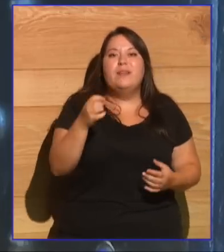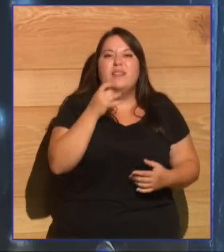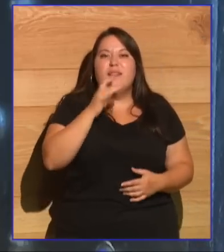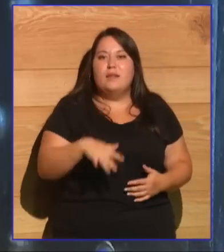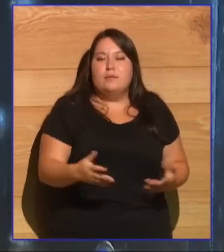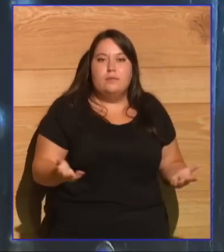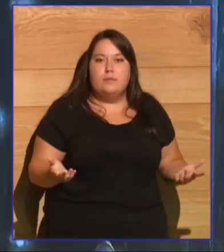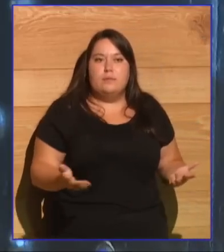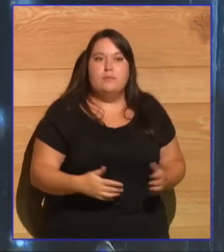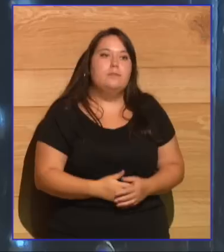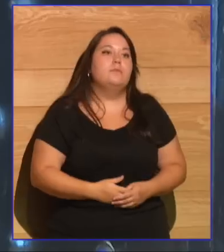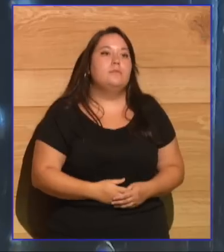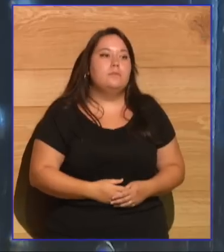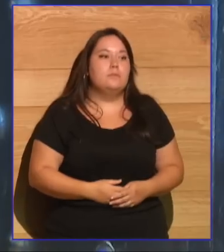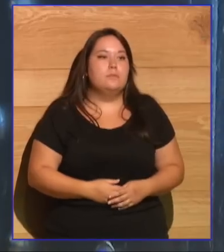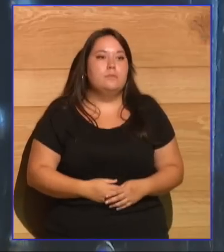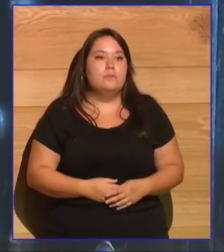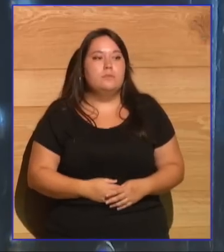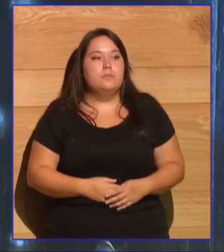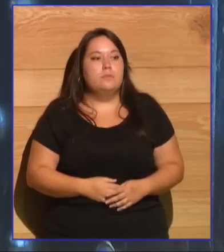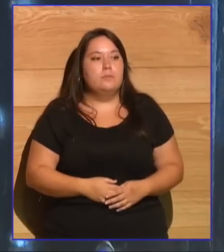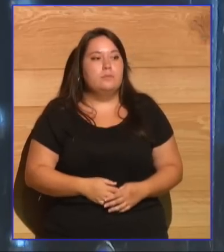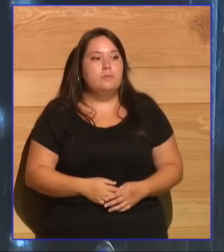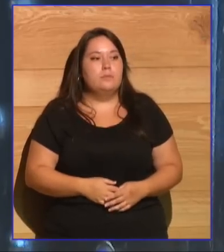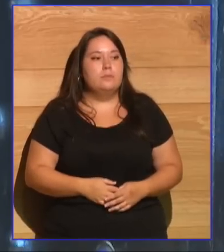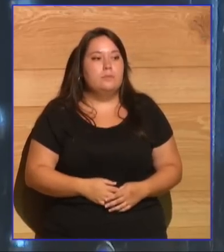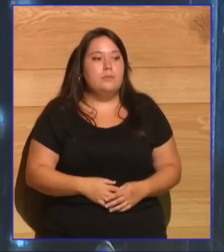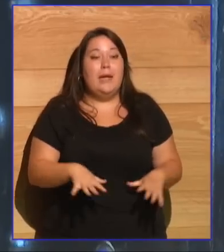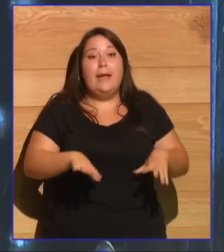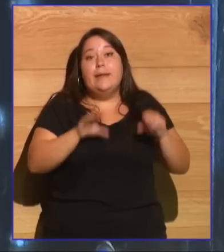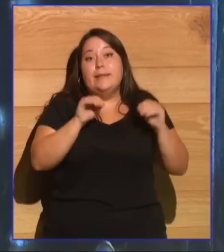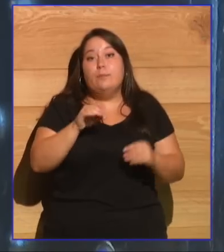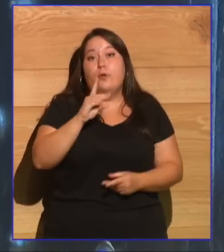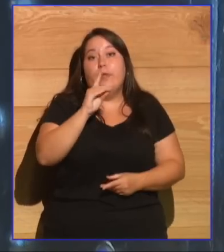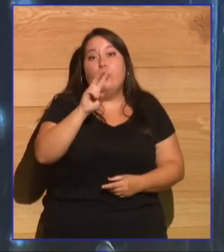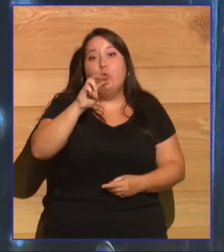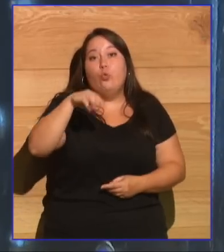rodrigo aquí abajo de atún